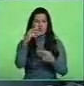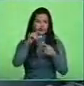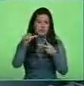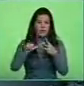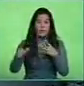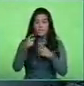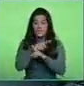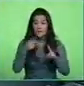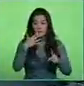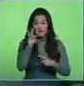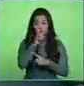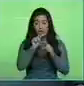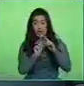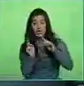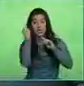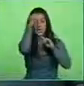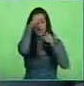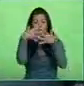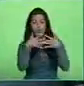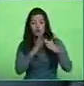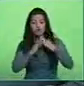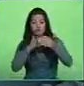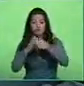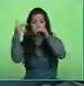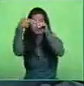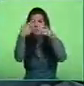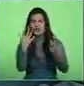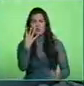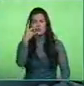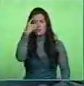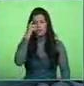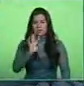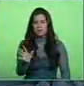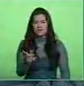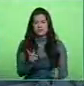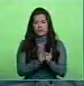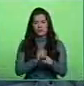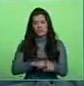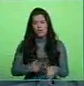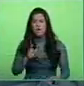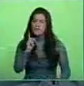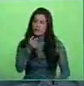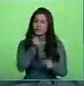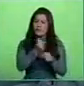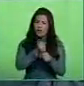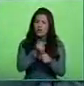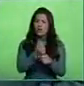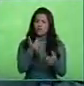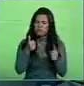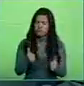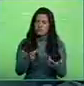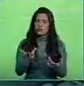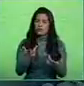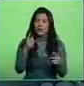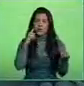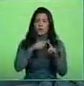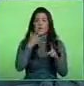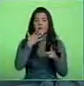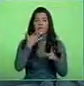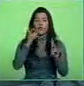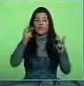Desde Venezuela cuatro días. We need to work together to stop the flow of drugs. Tenemos que trabajar juntos, por ejemplo, para parar el tráfico de